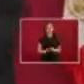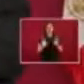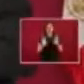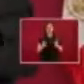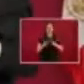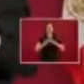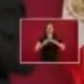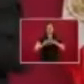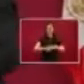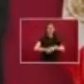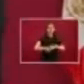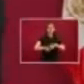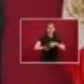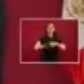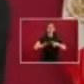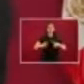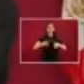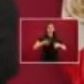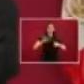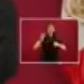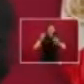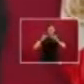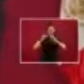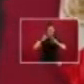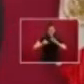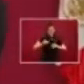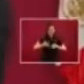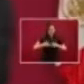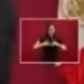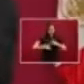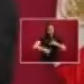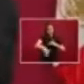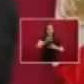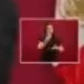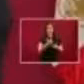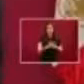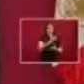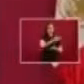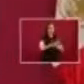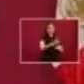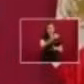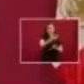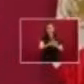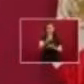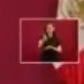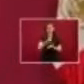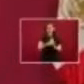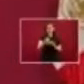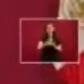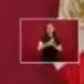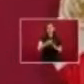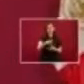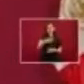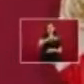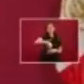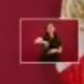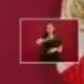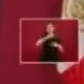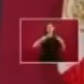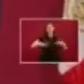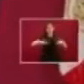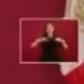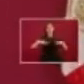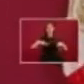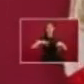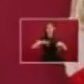sus trabajadores, pues en realidad ya no se trata de empresarios. Pero ese es el paquete completo, digo Así yo, es. no nada más un sector. Pero como está puesta